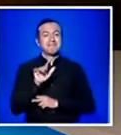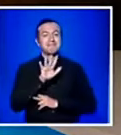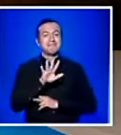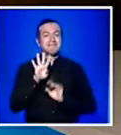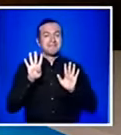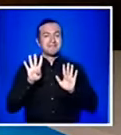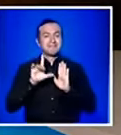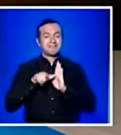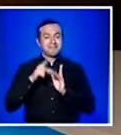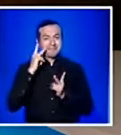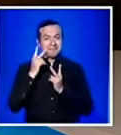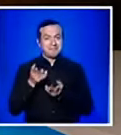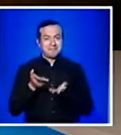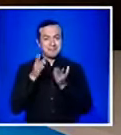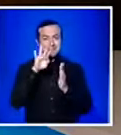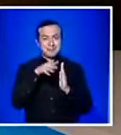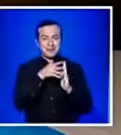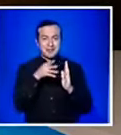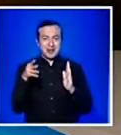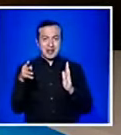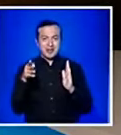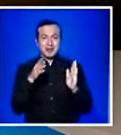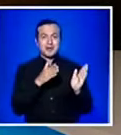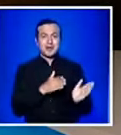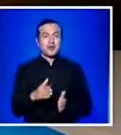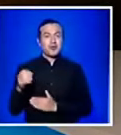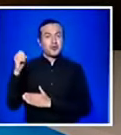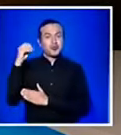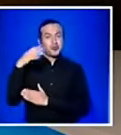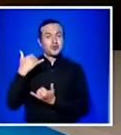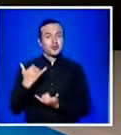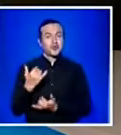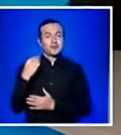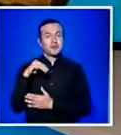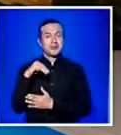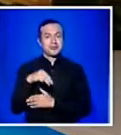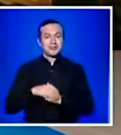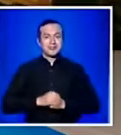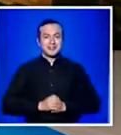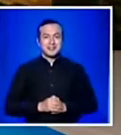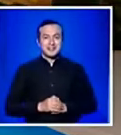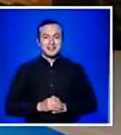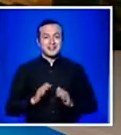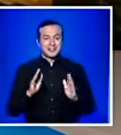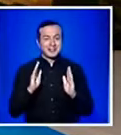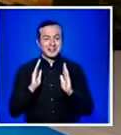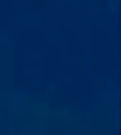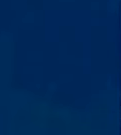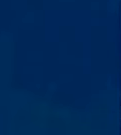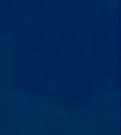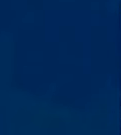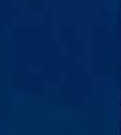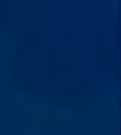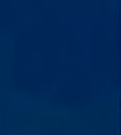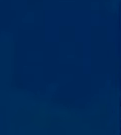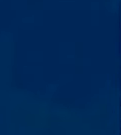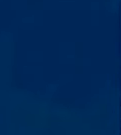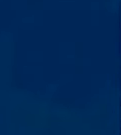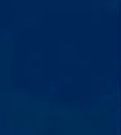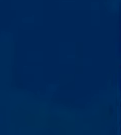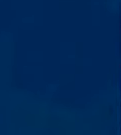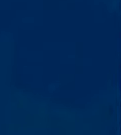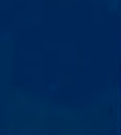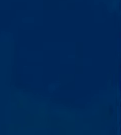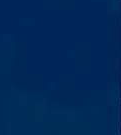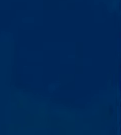7:59 p.m. Vamos a recordar el cronograma de los cortes de luz para hoy miércoles. Mucha atención, vecinos, para que usted tome en cuenta y se organice.